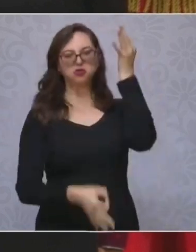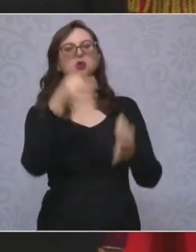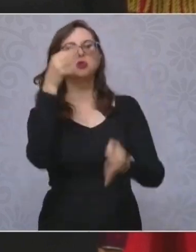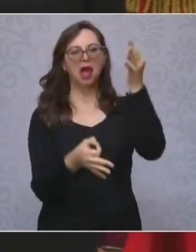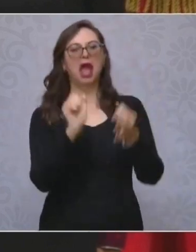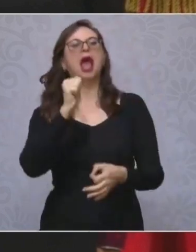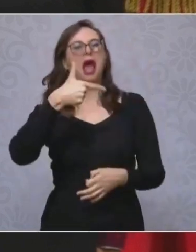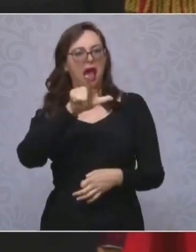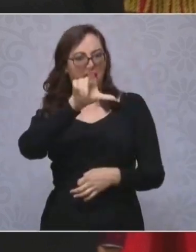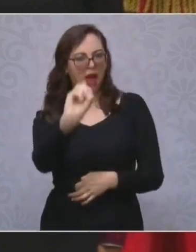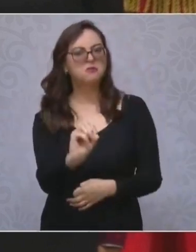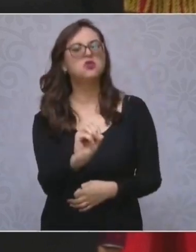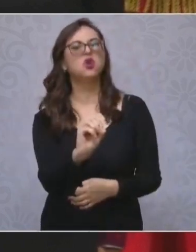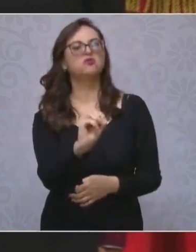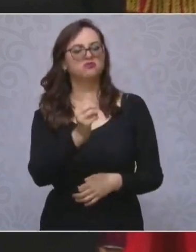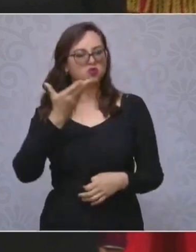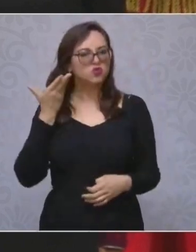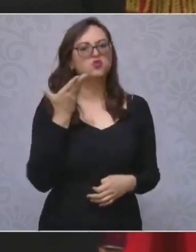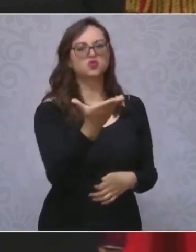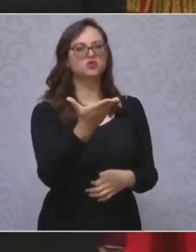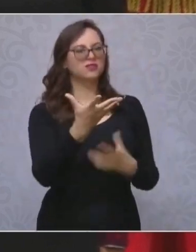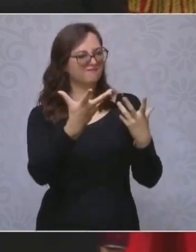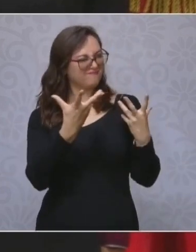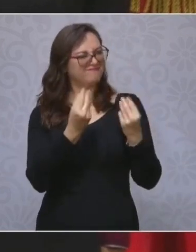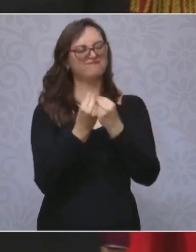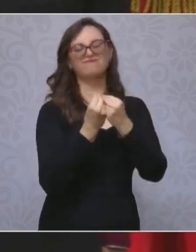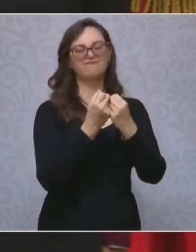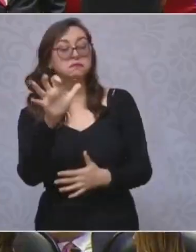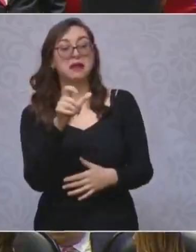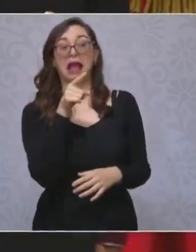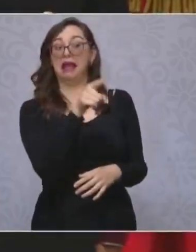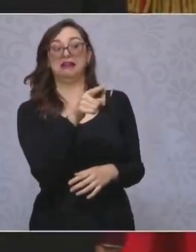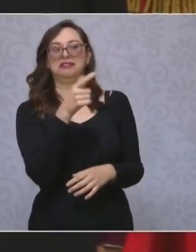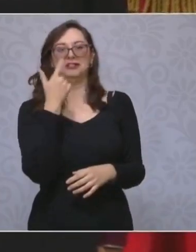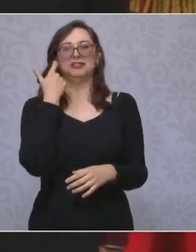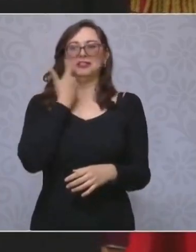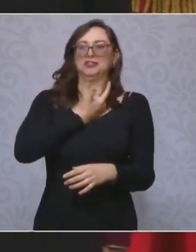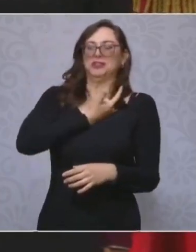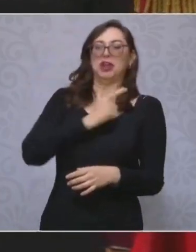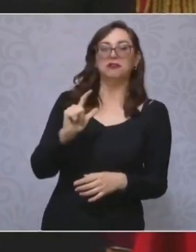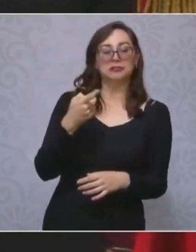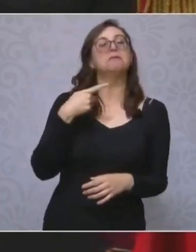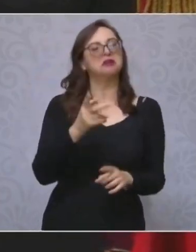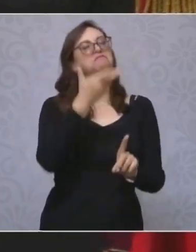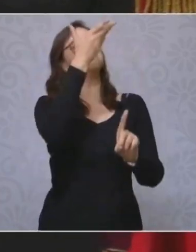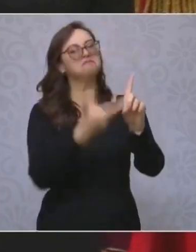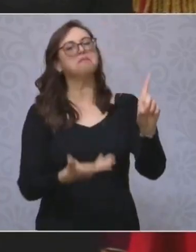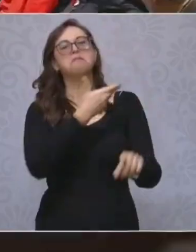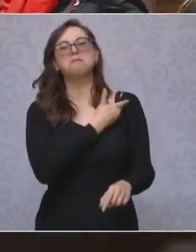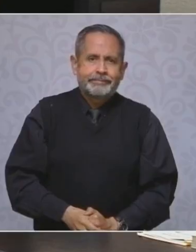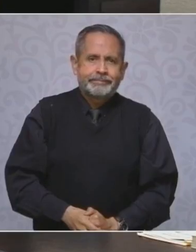Andrés Manuel López Obrador, uno de los grandes, el mejor presidente de